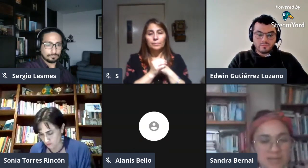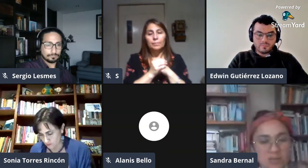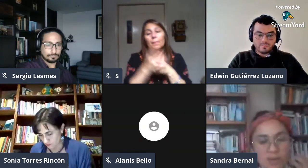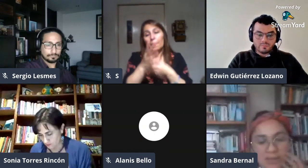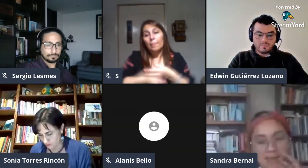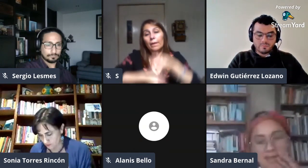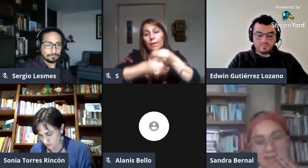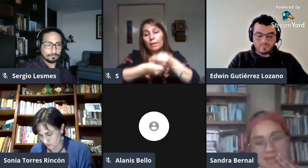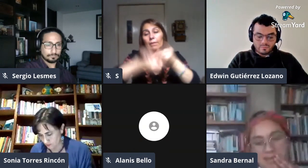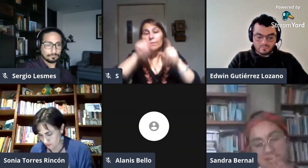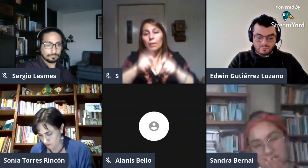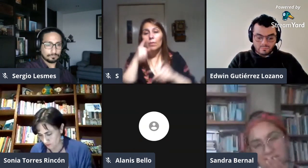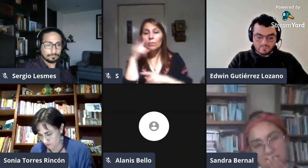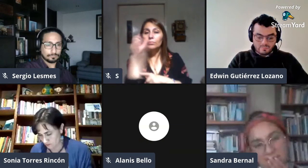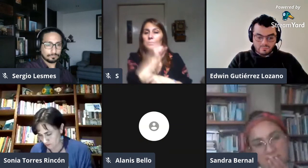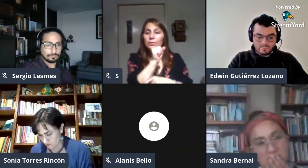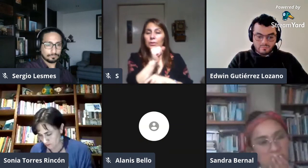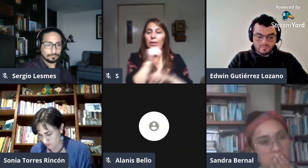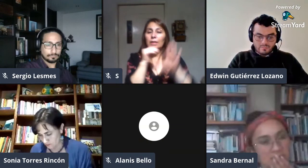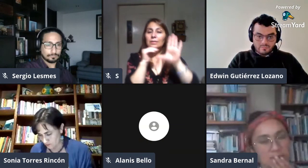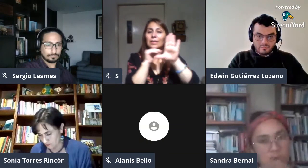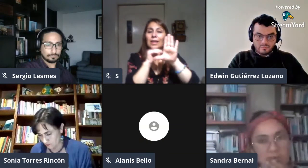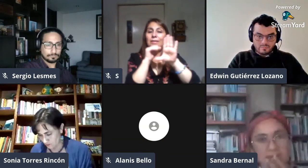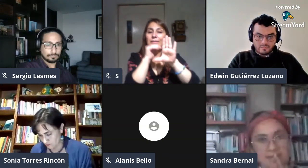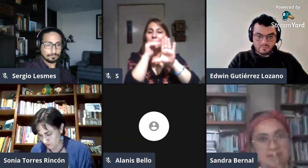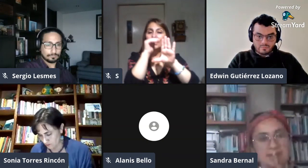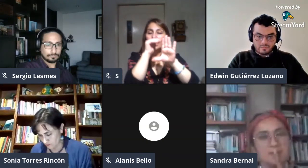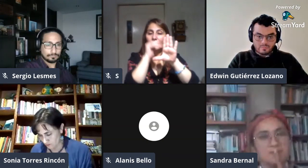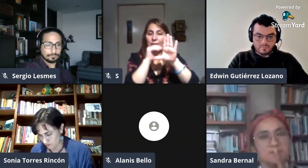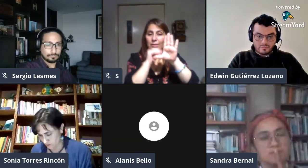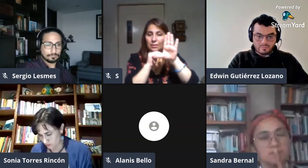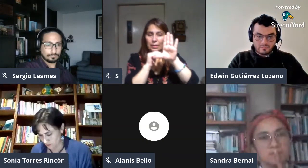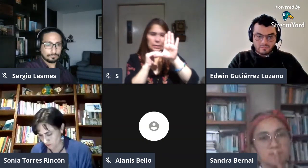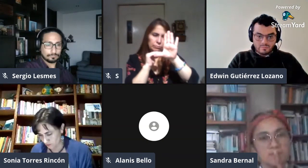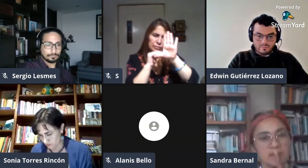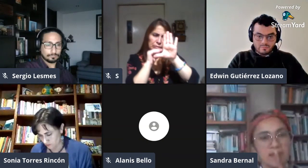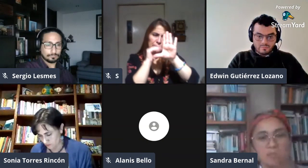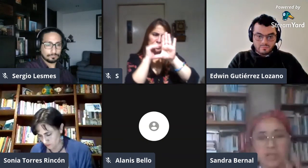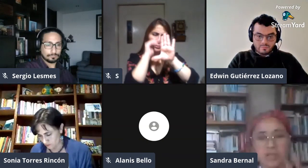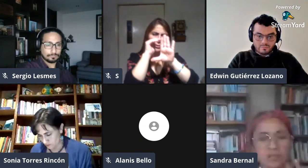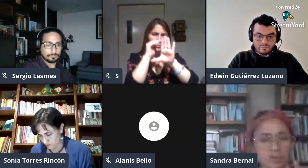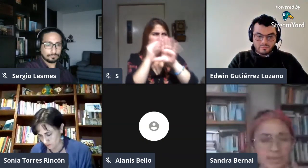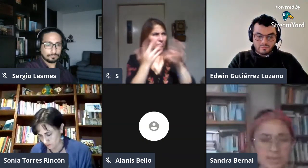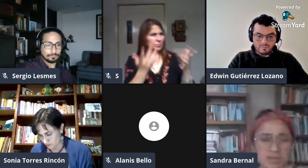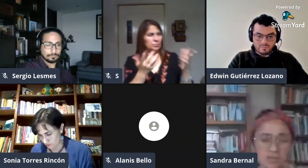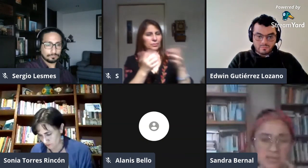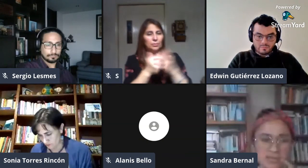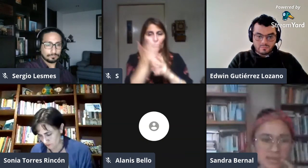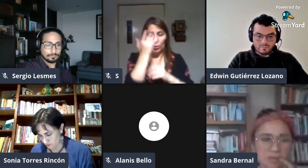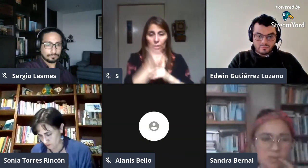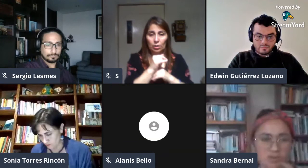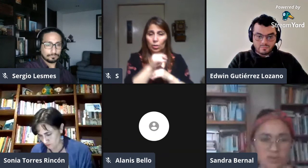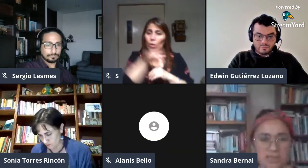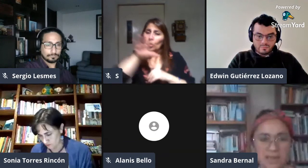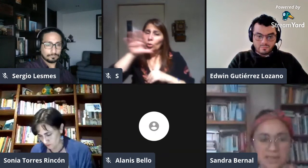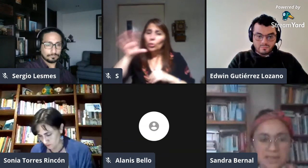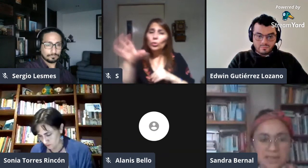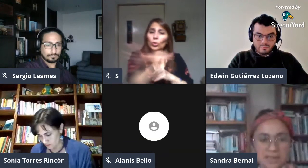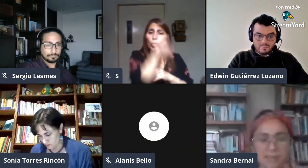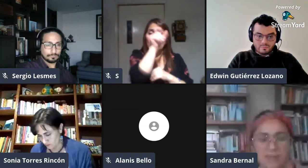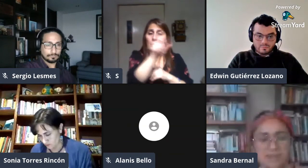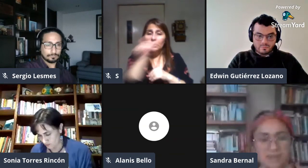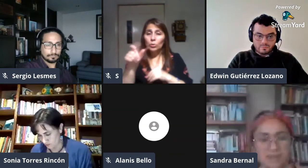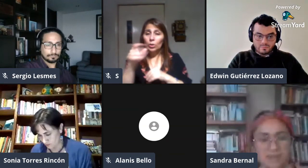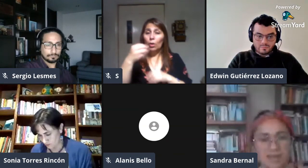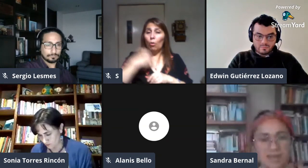hay que revisar que es una vaina clasista. O sea, es una cosa muy clasista porque no todas las personas tienen la oportunidad y